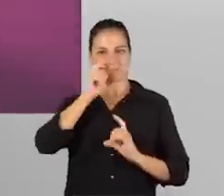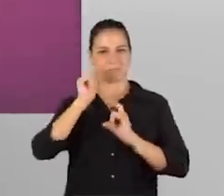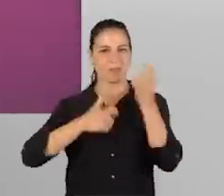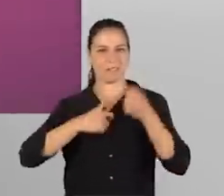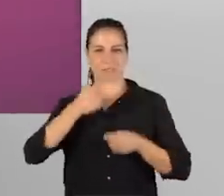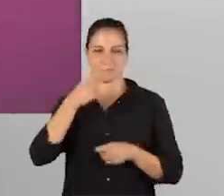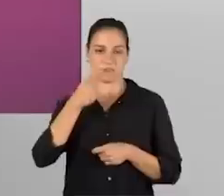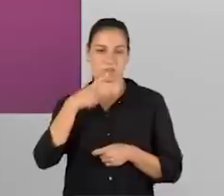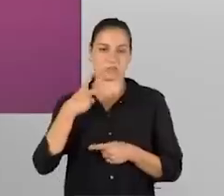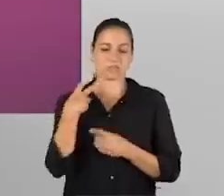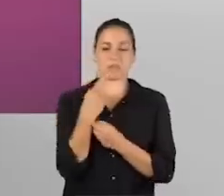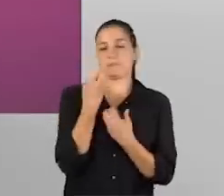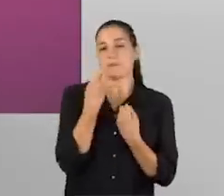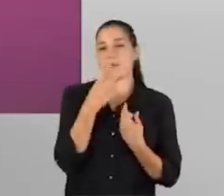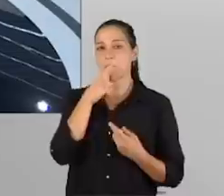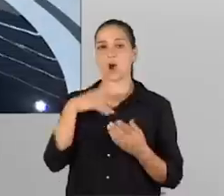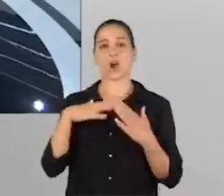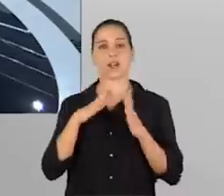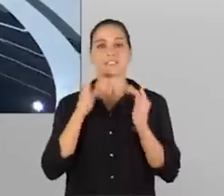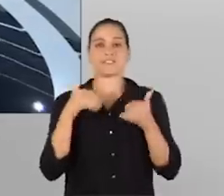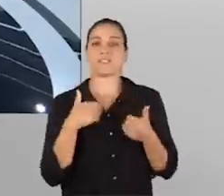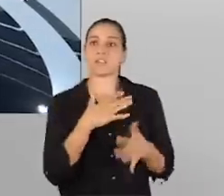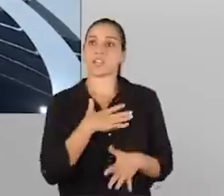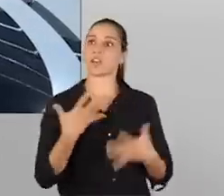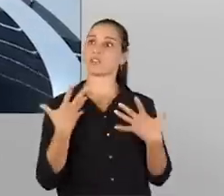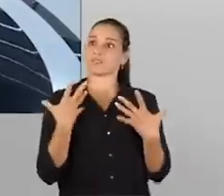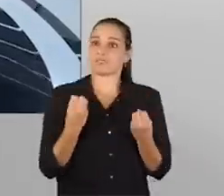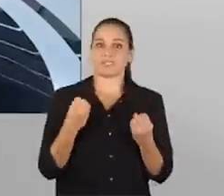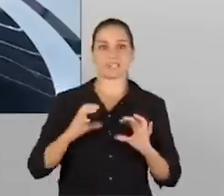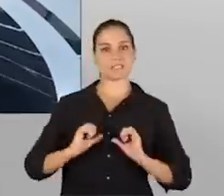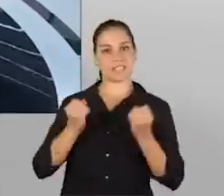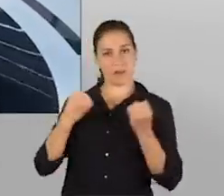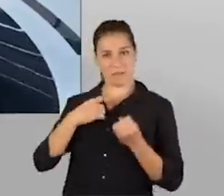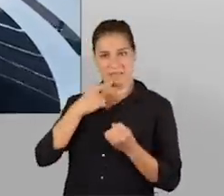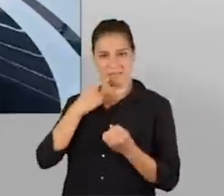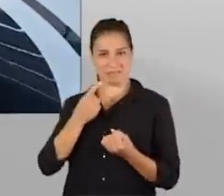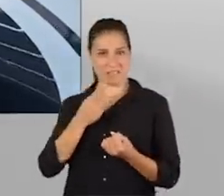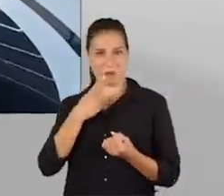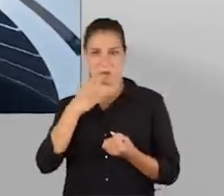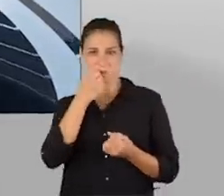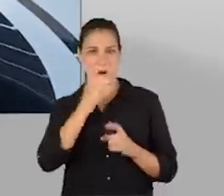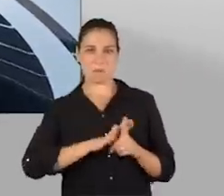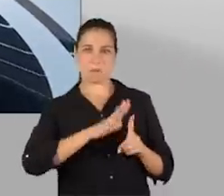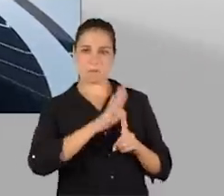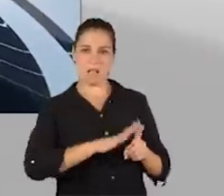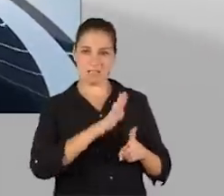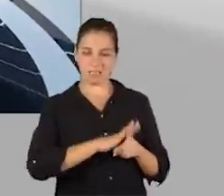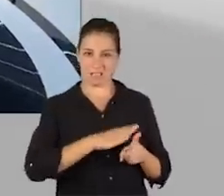a nuestras casas sanas y salvas por eso han soltado